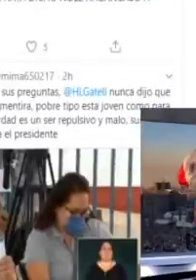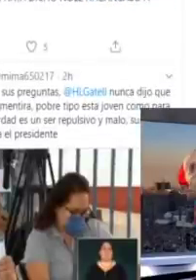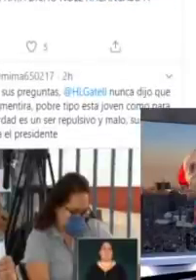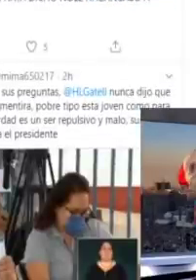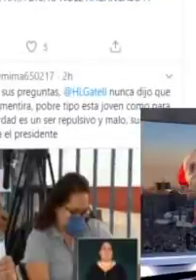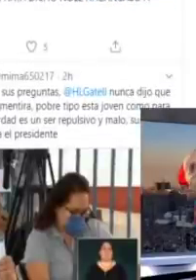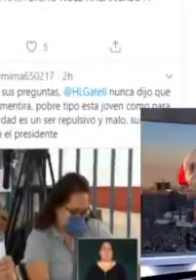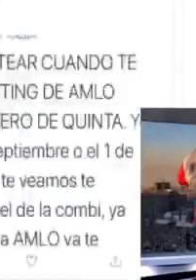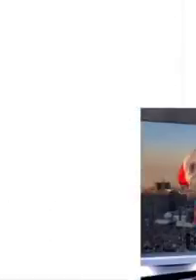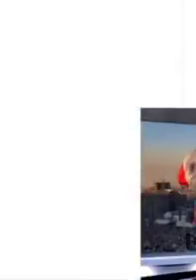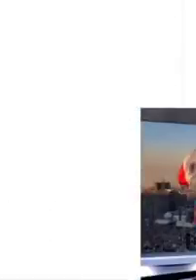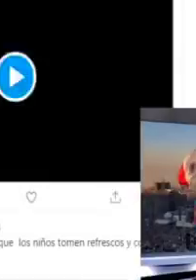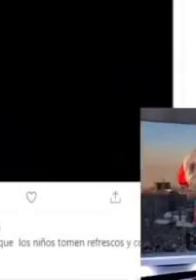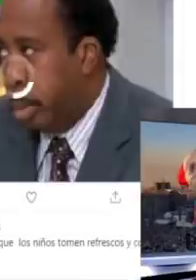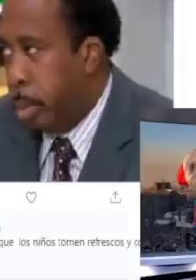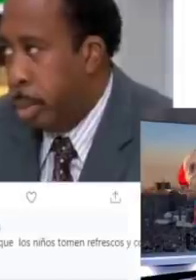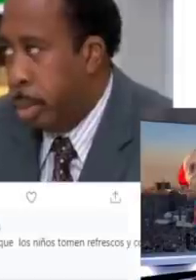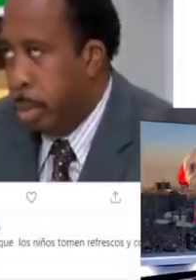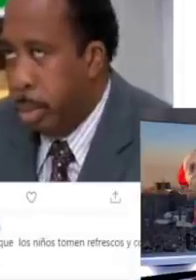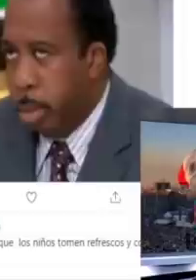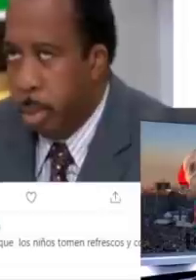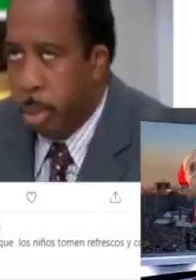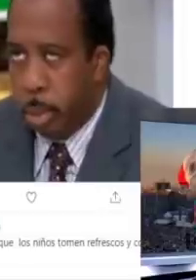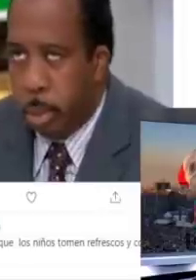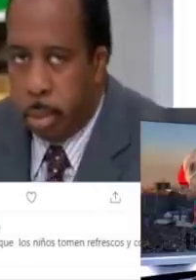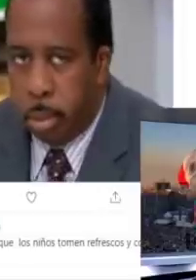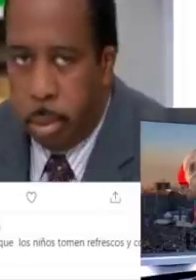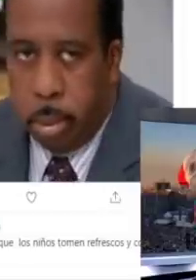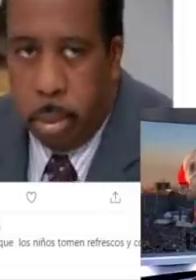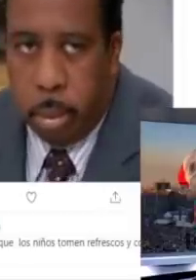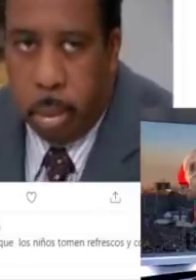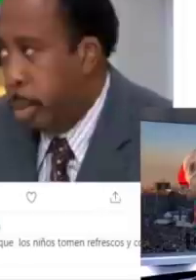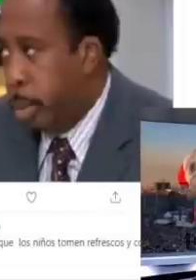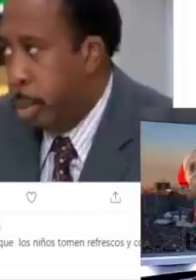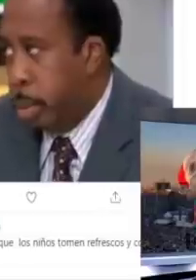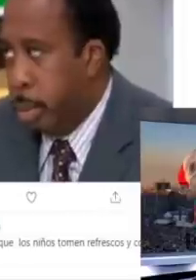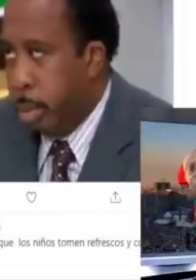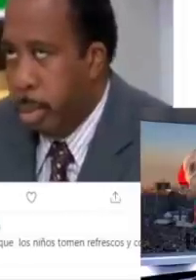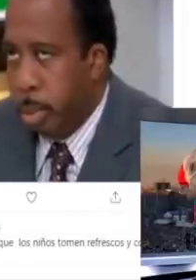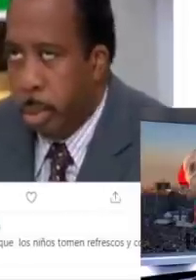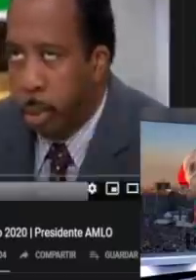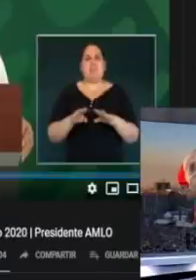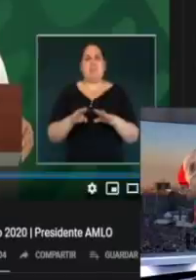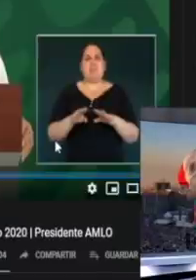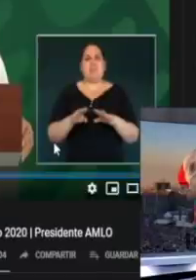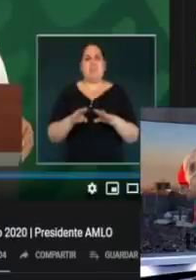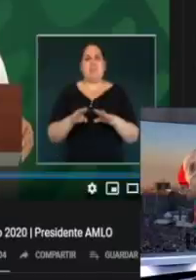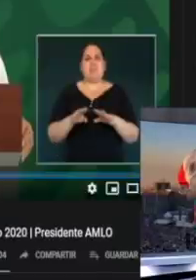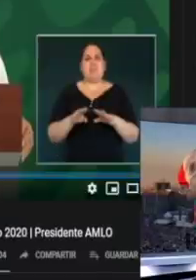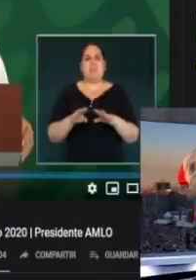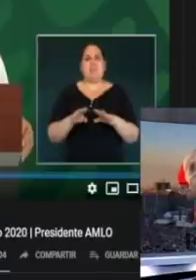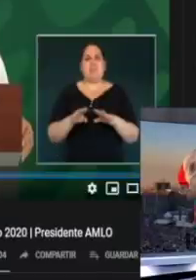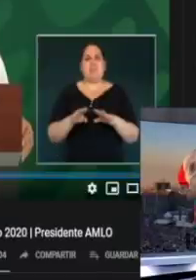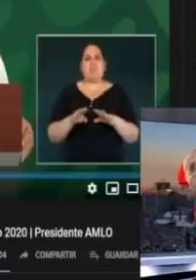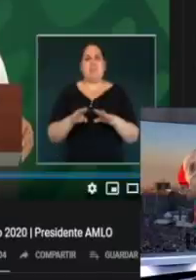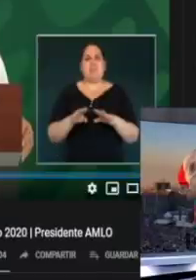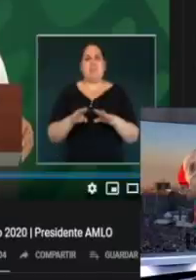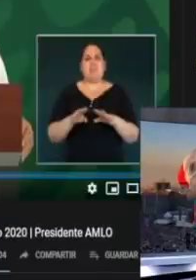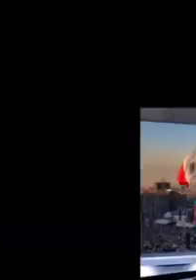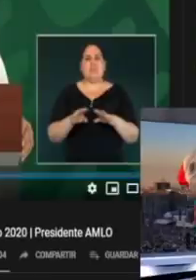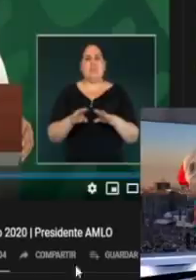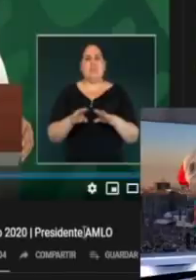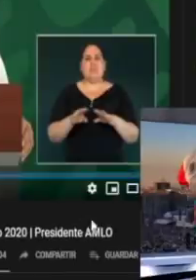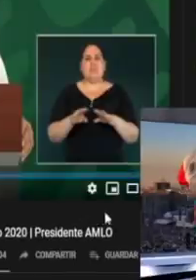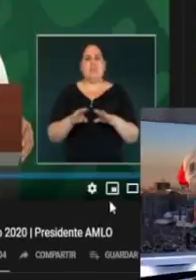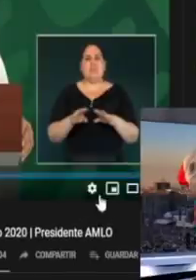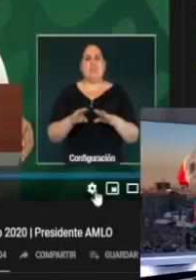redes sociales, en Twitter en esta ocasión. ¿Qué fue lo que preguntó que tanto descontento estuvo generando? Bueno, vamos a escucharlo